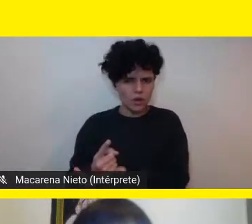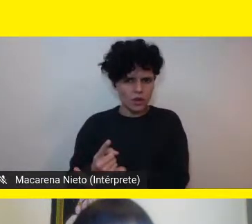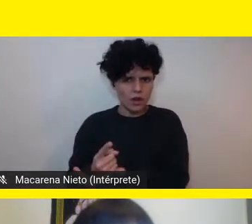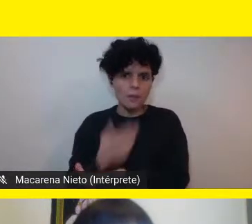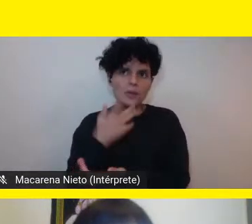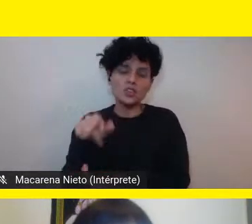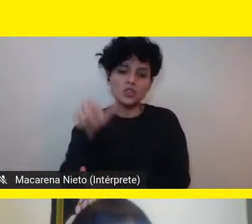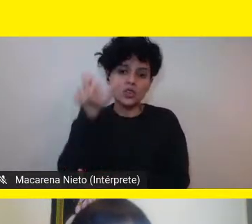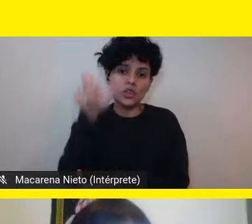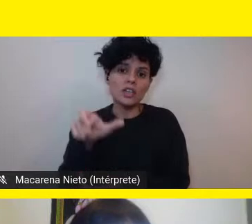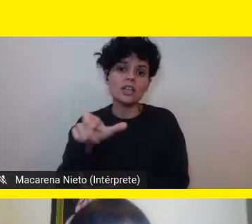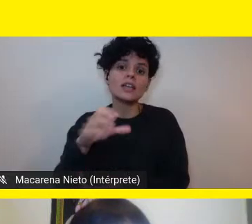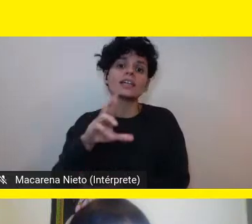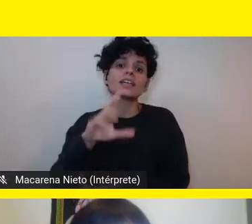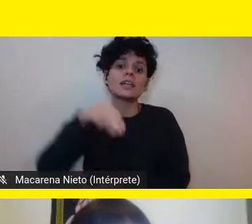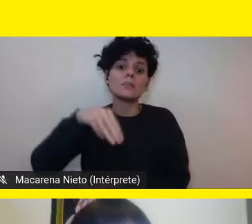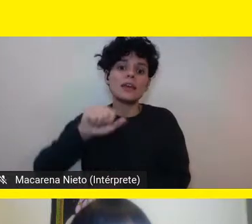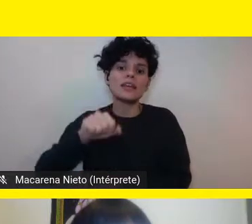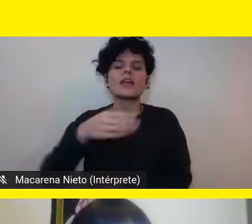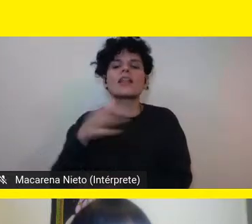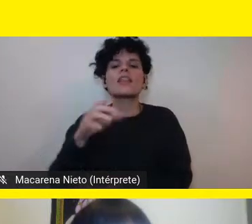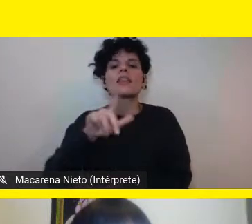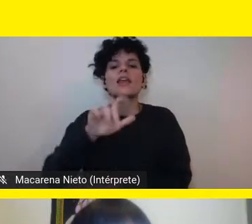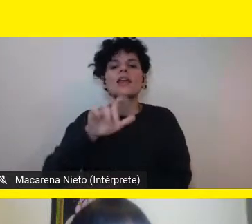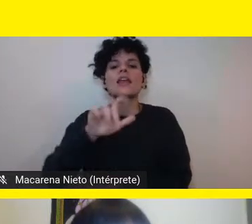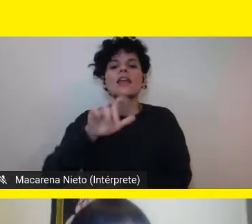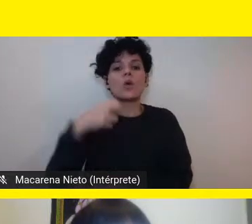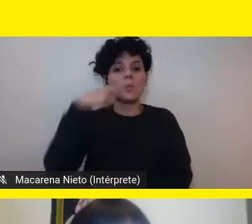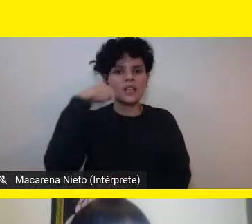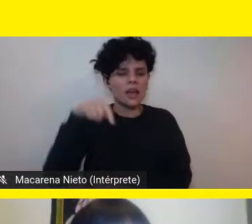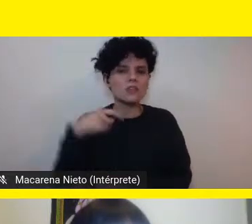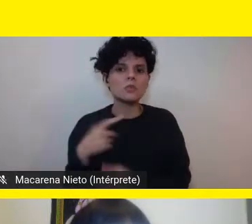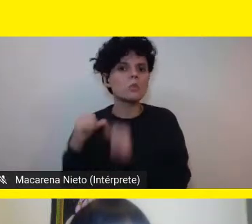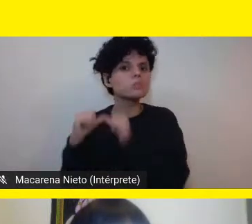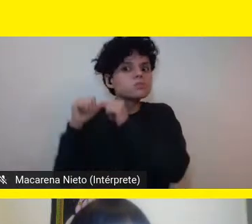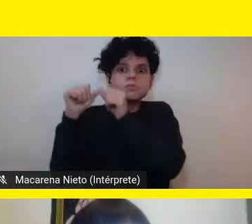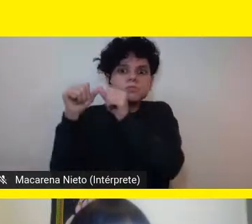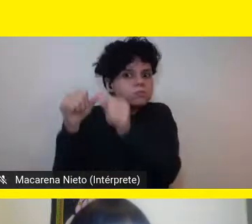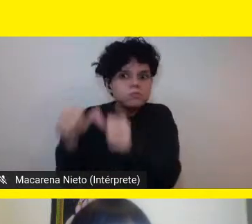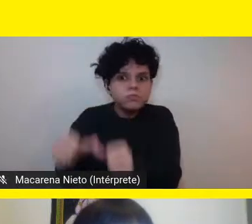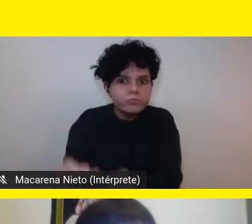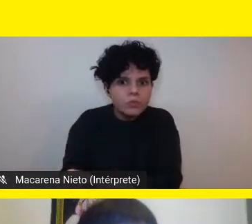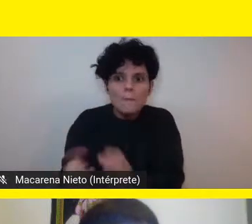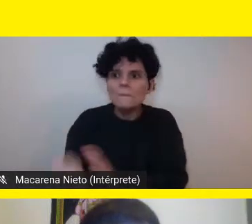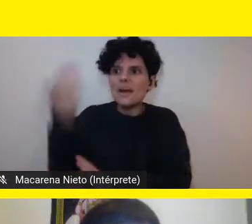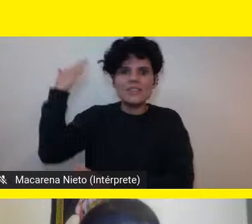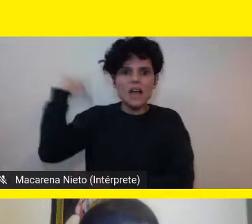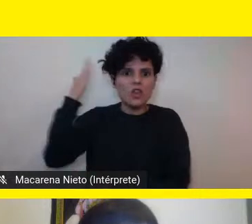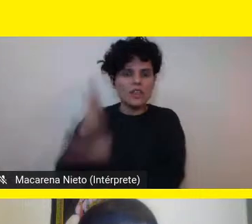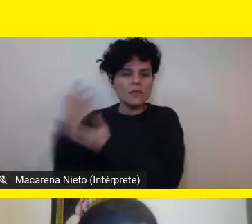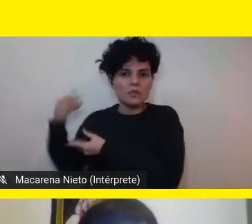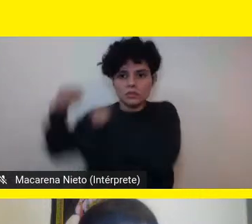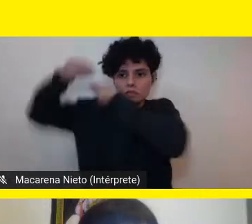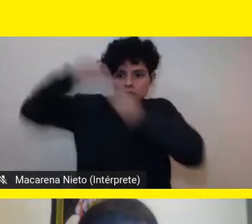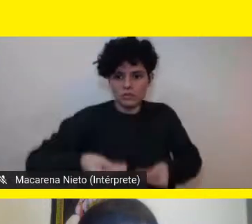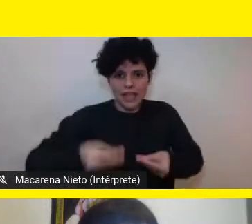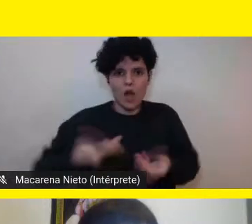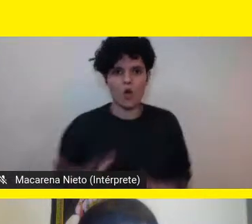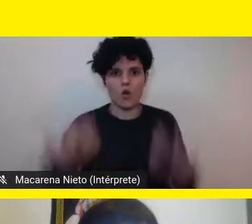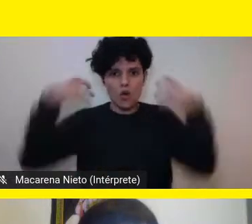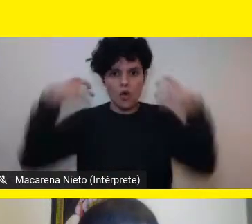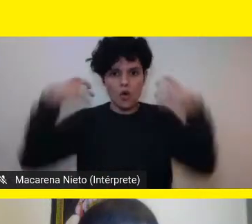de lesa humanidad, no prescriben. Eso es que es una deuda del pasado que es del presente y tenemos que atenderla debidamente como sociedad, como